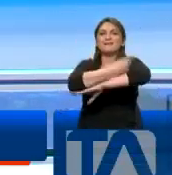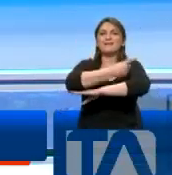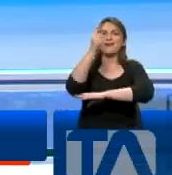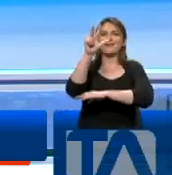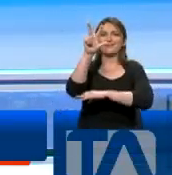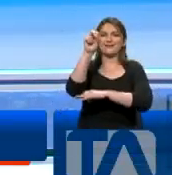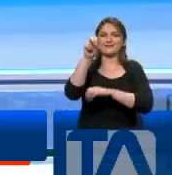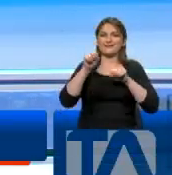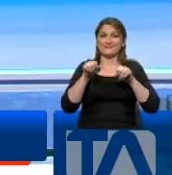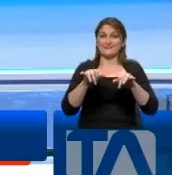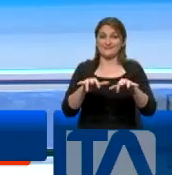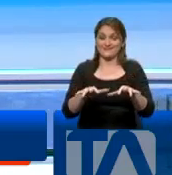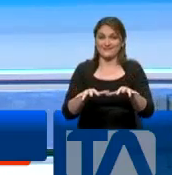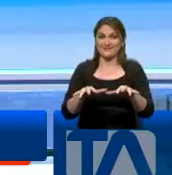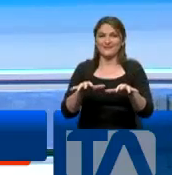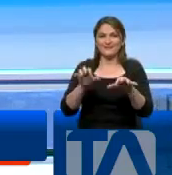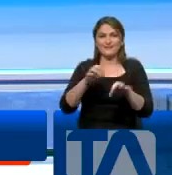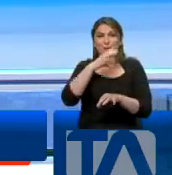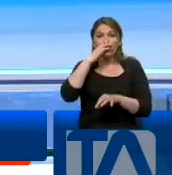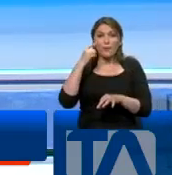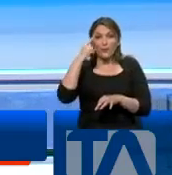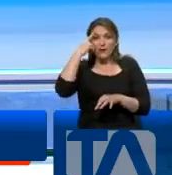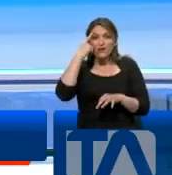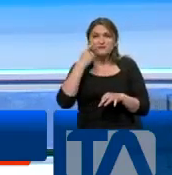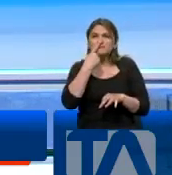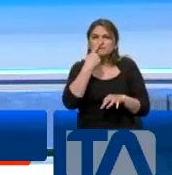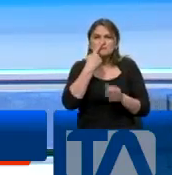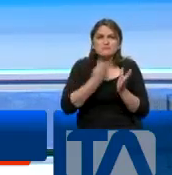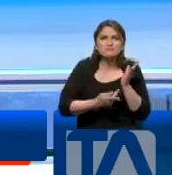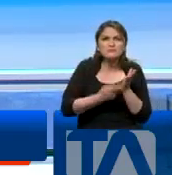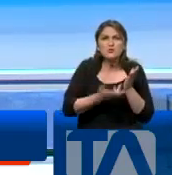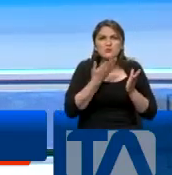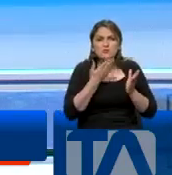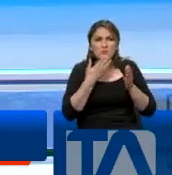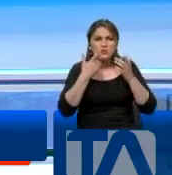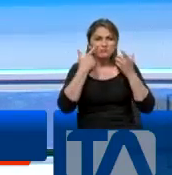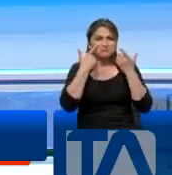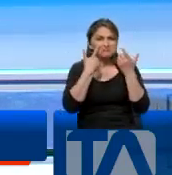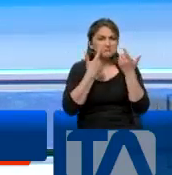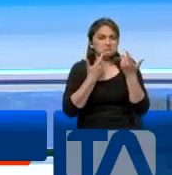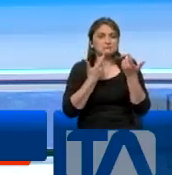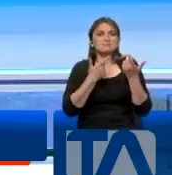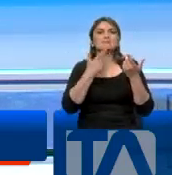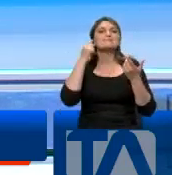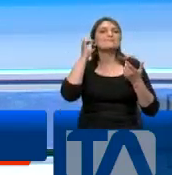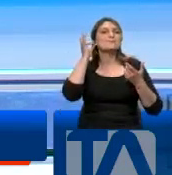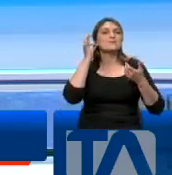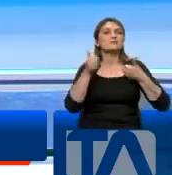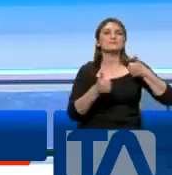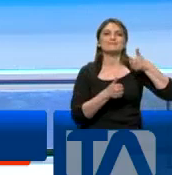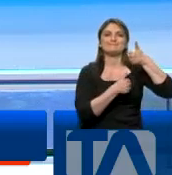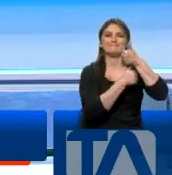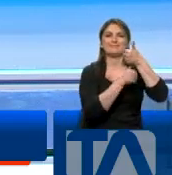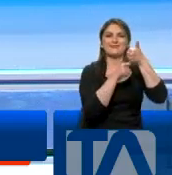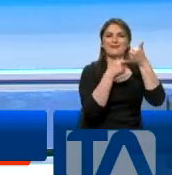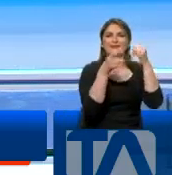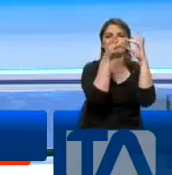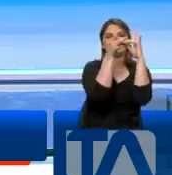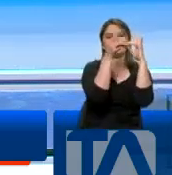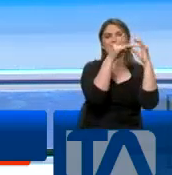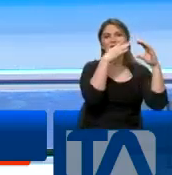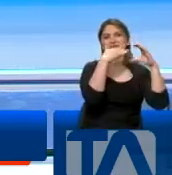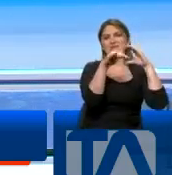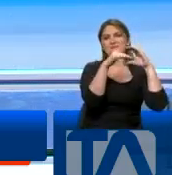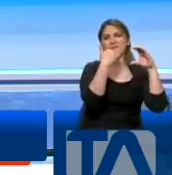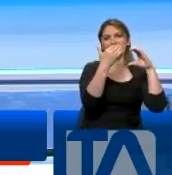los correos de Pamela Martínez y también de Laura Terán, su ex asistente. Un seguimiento jurídico comandado desde Carondelet y por